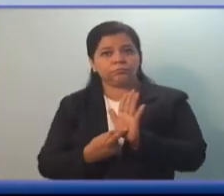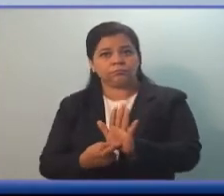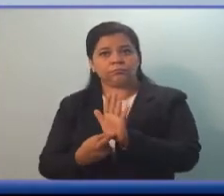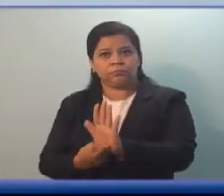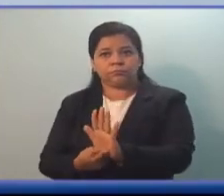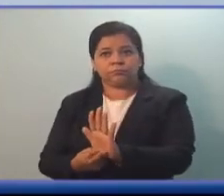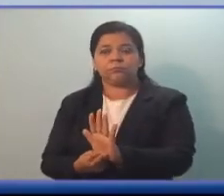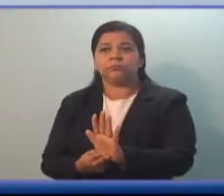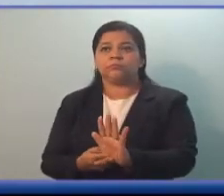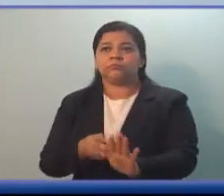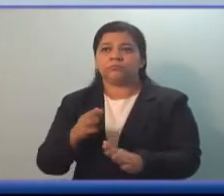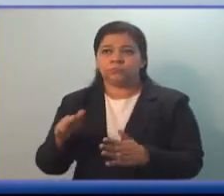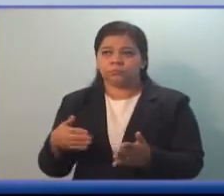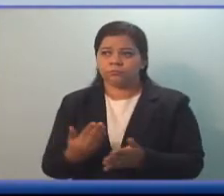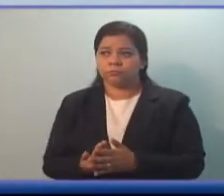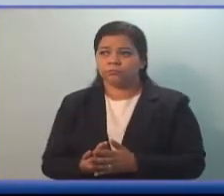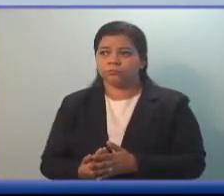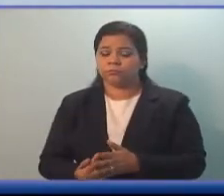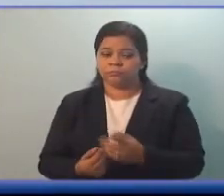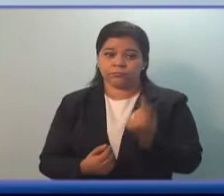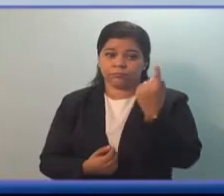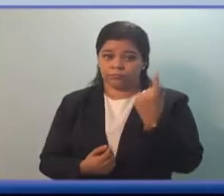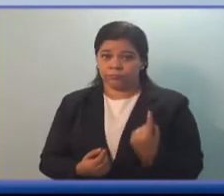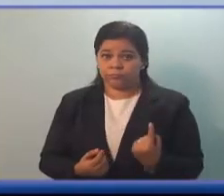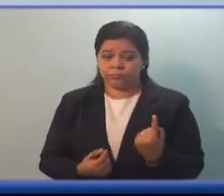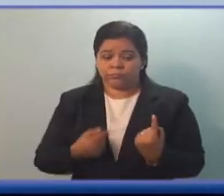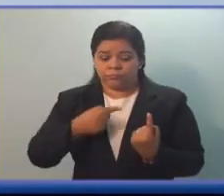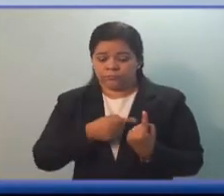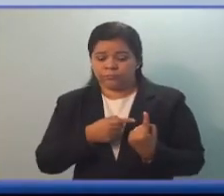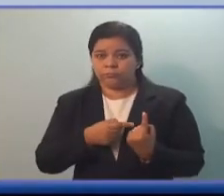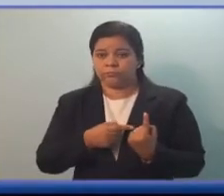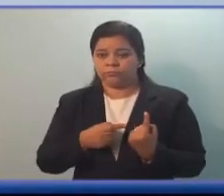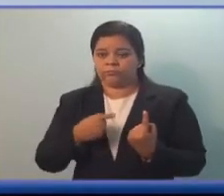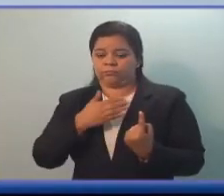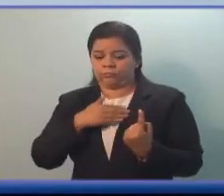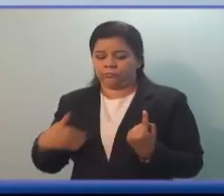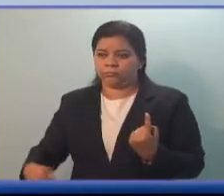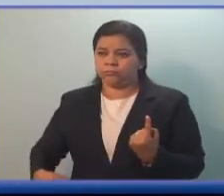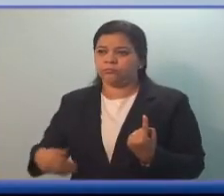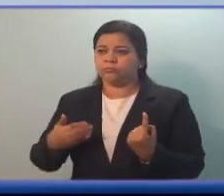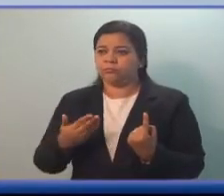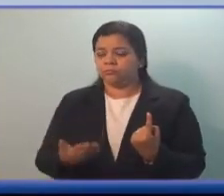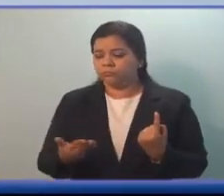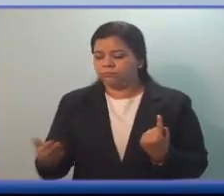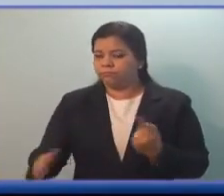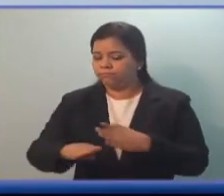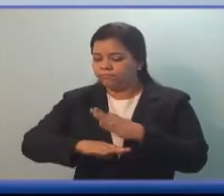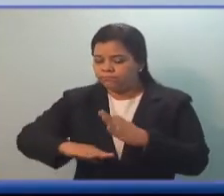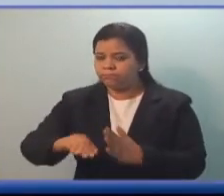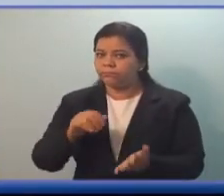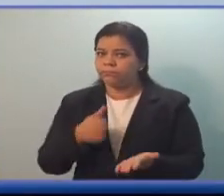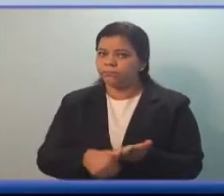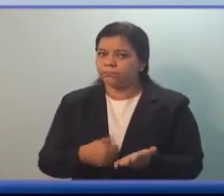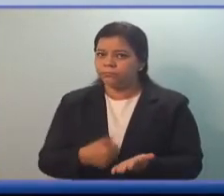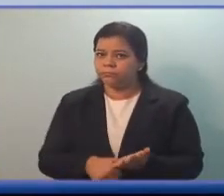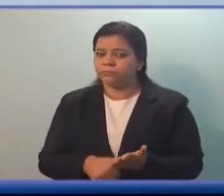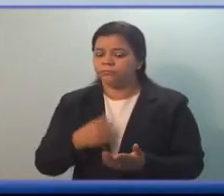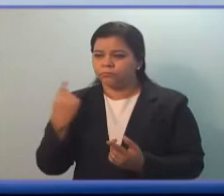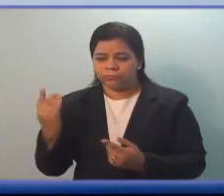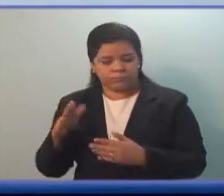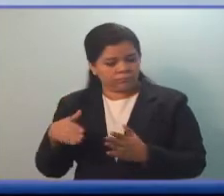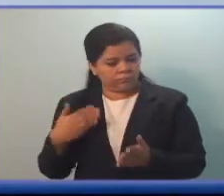que se tiene de parte de una persona por parte del señor presidente de asuntos puramente jurídicos. Todo eso pasa por la